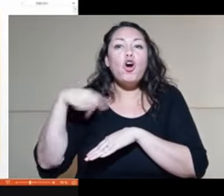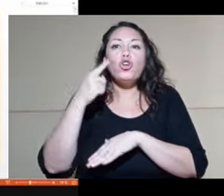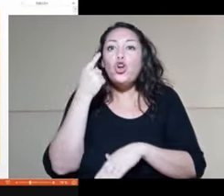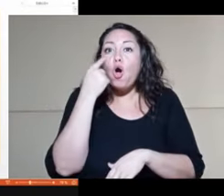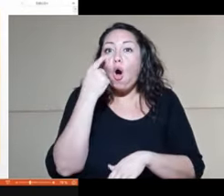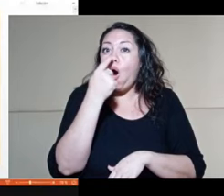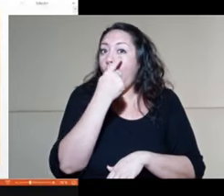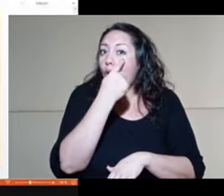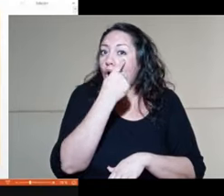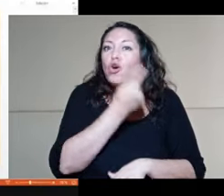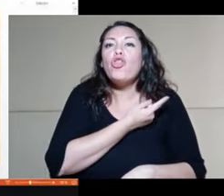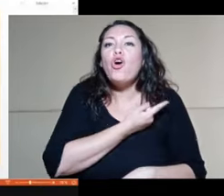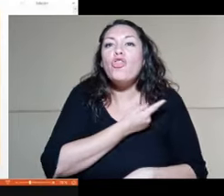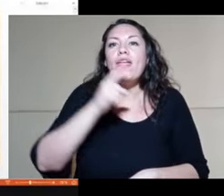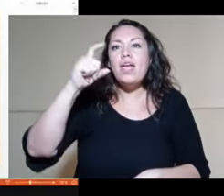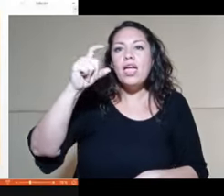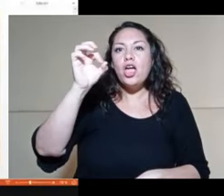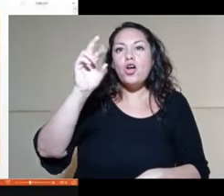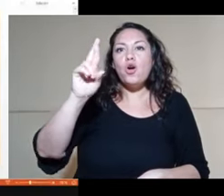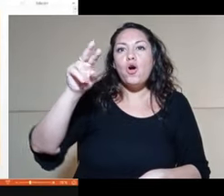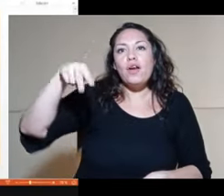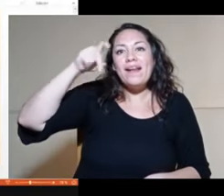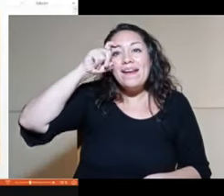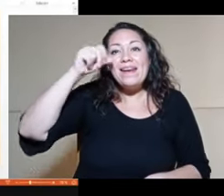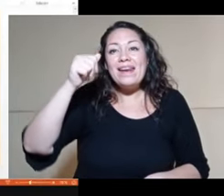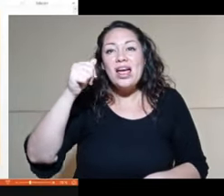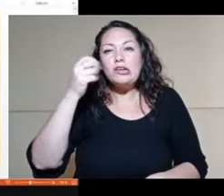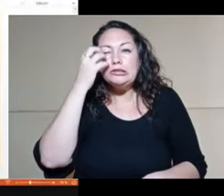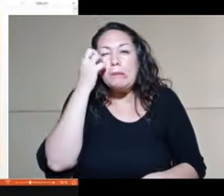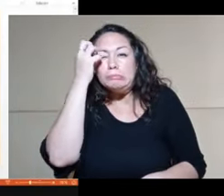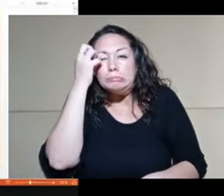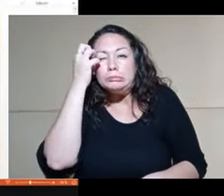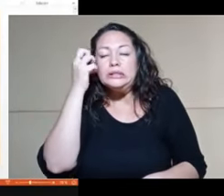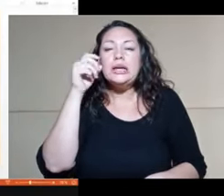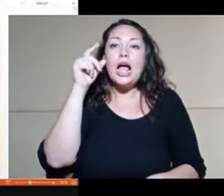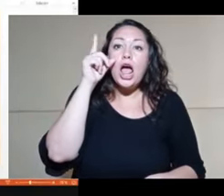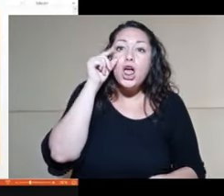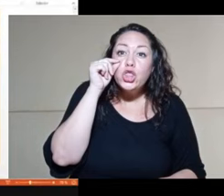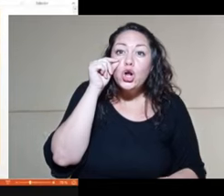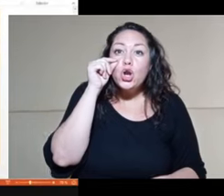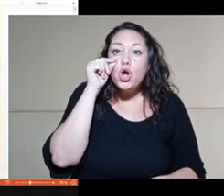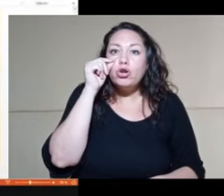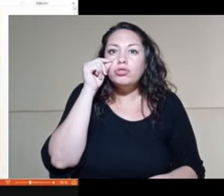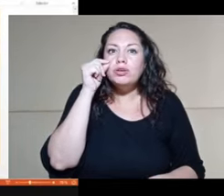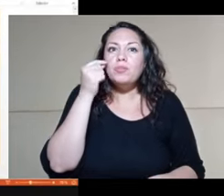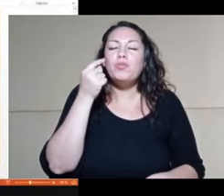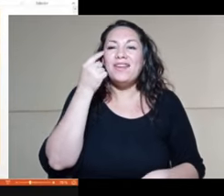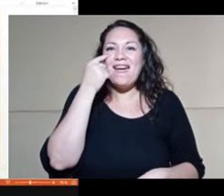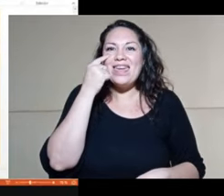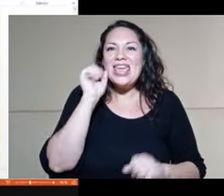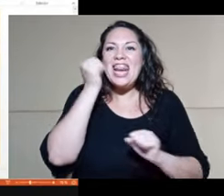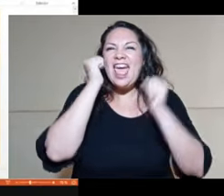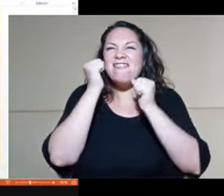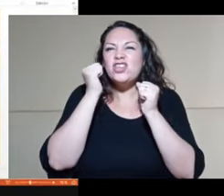receptores sensitivos que hay es en el ojo, fíjense en la córnea, en todo lo que es la conjuntiva. Por eso nos pica, nos duele, porque acuérdense